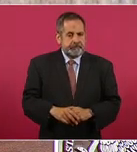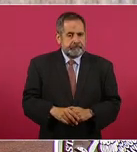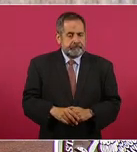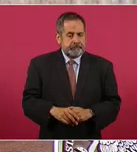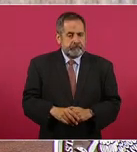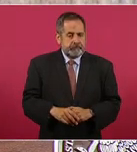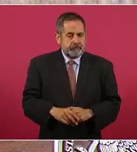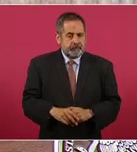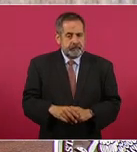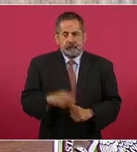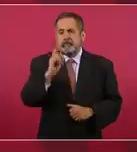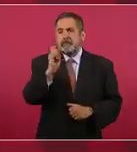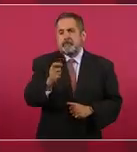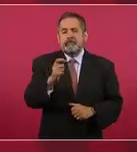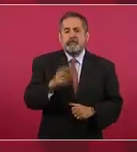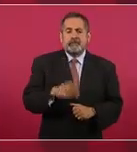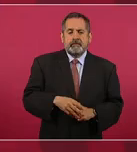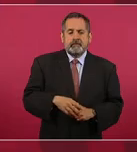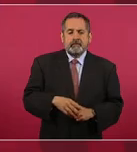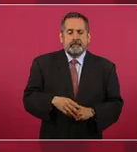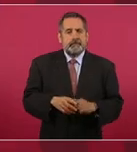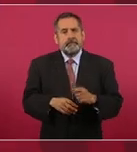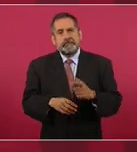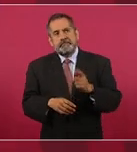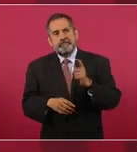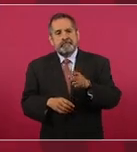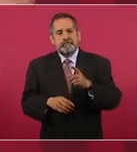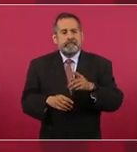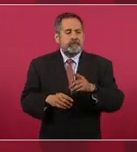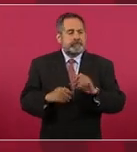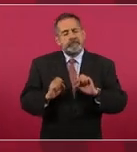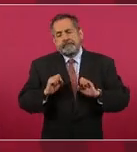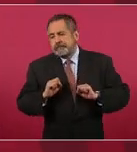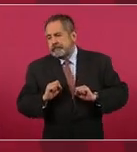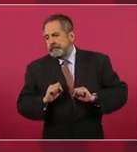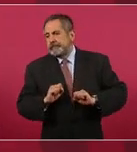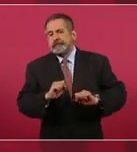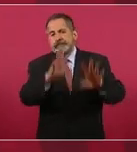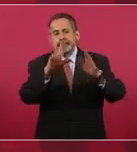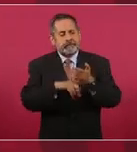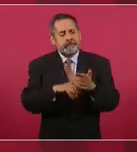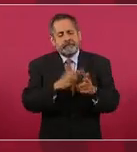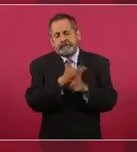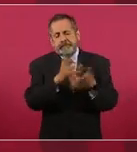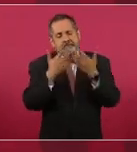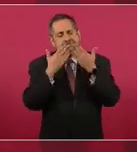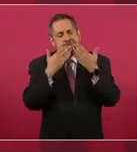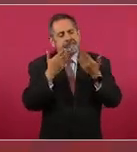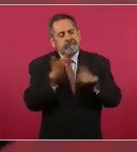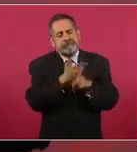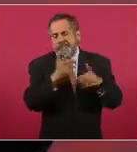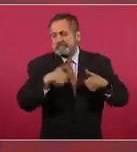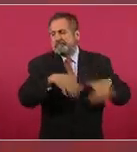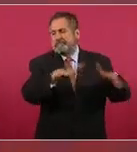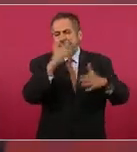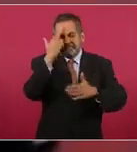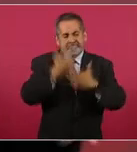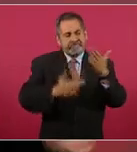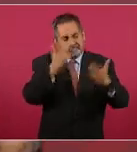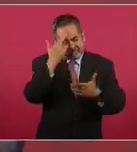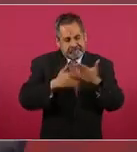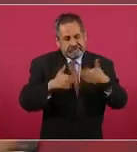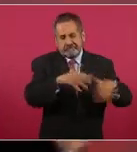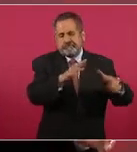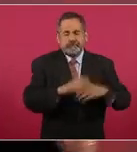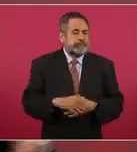Esto no significa que haya tolerancia. Todos los